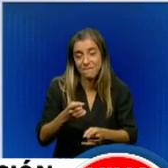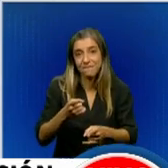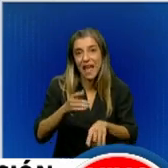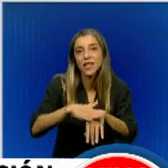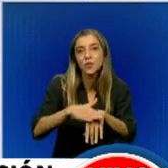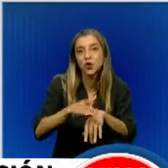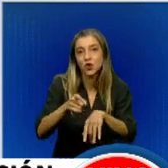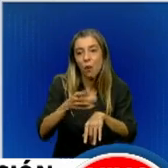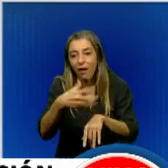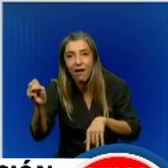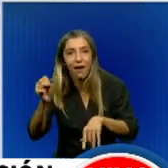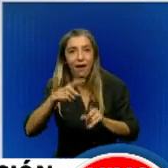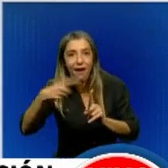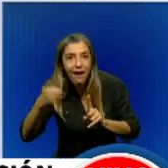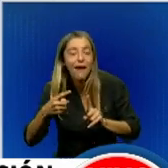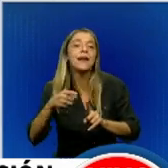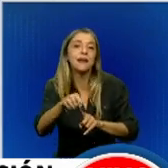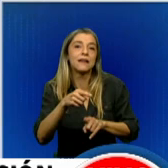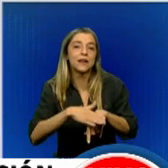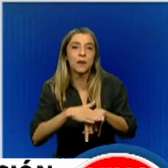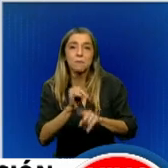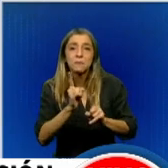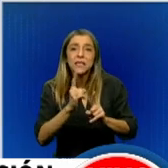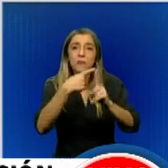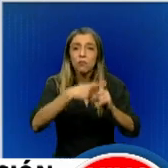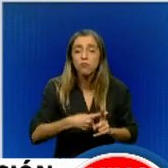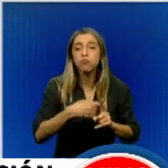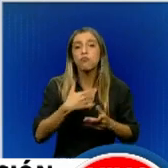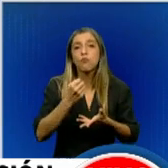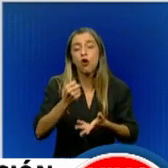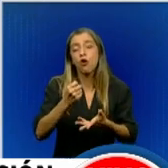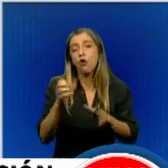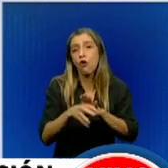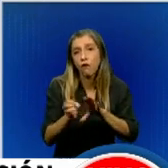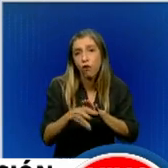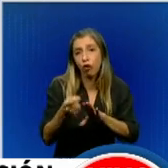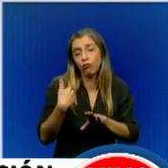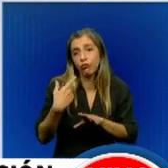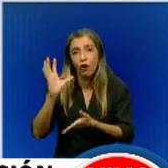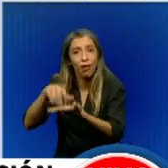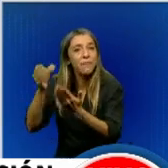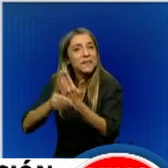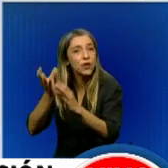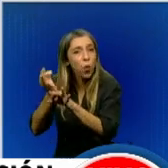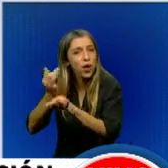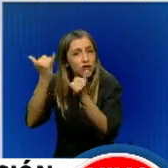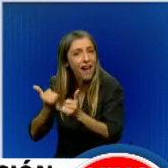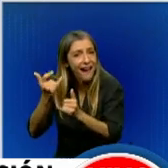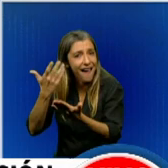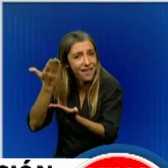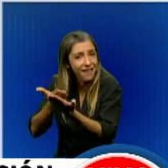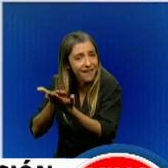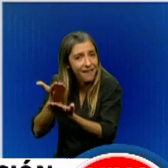el fondo que nosotros votamos que está en el ministerio de educación tenía un fin específico y hay muchos